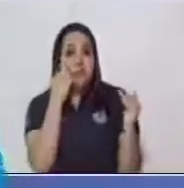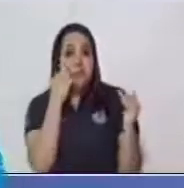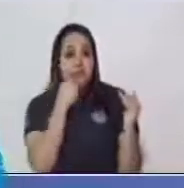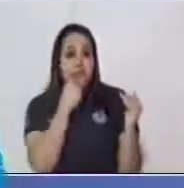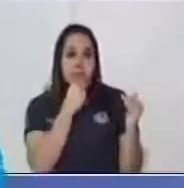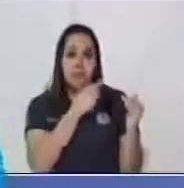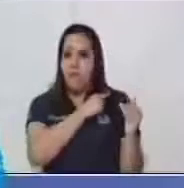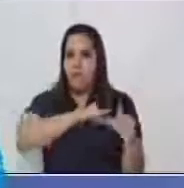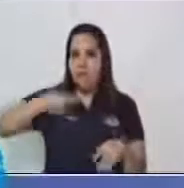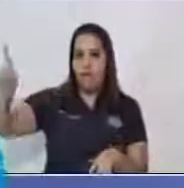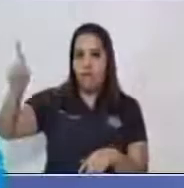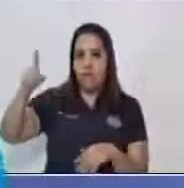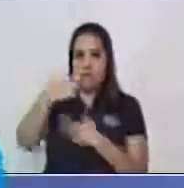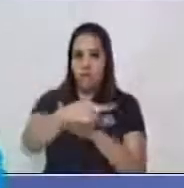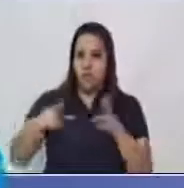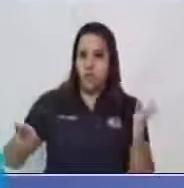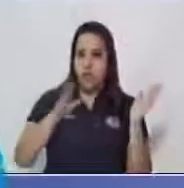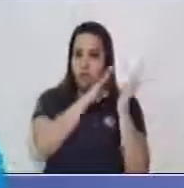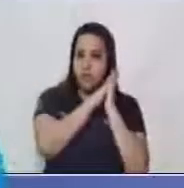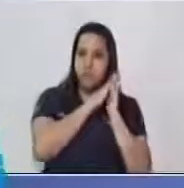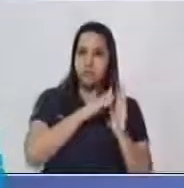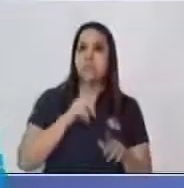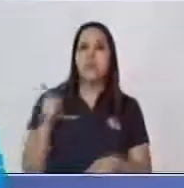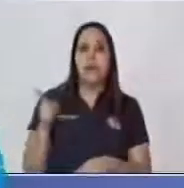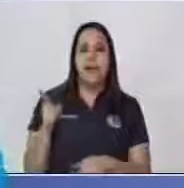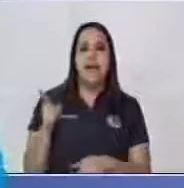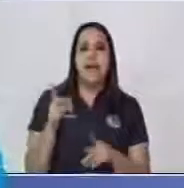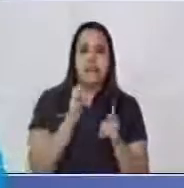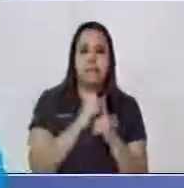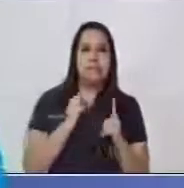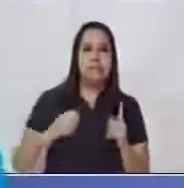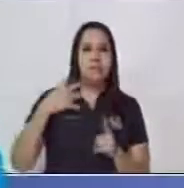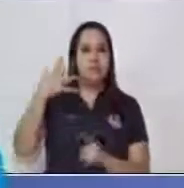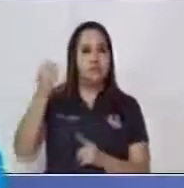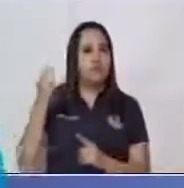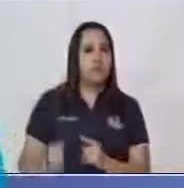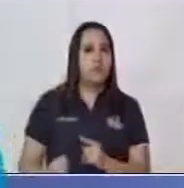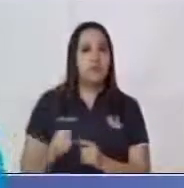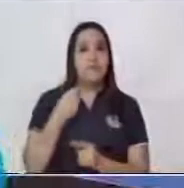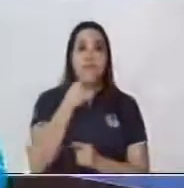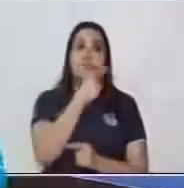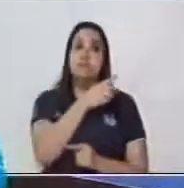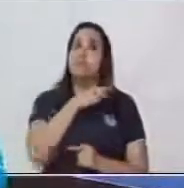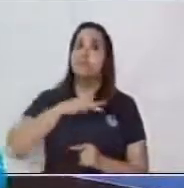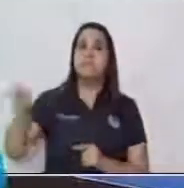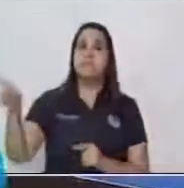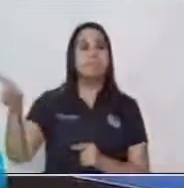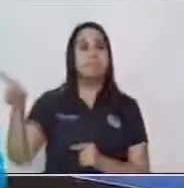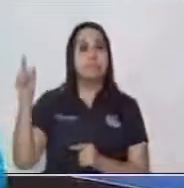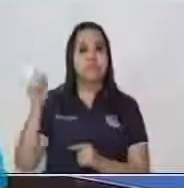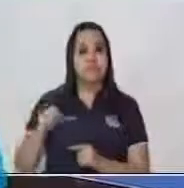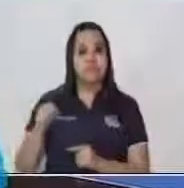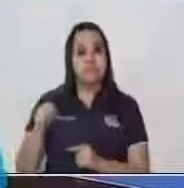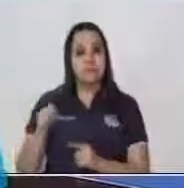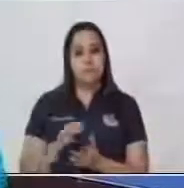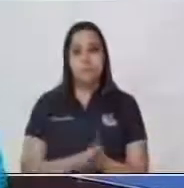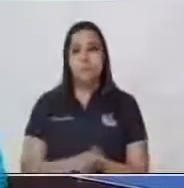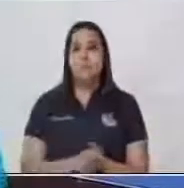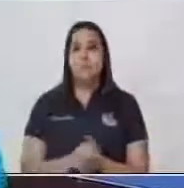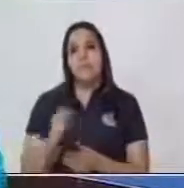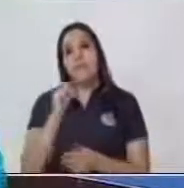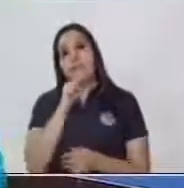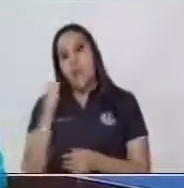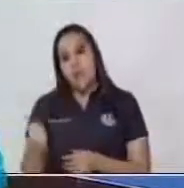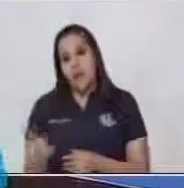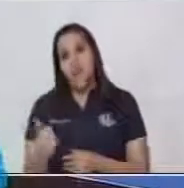vete a tu cuarto, esa es una oración imperativa porque te están dando una orden o un mandato. En algunos